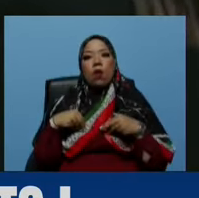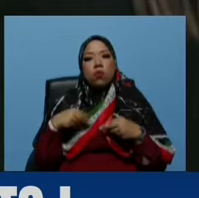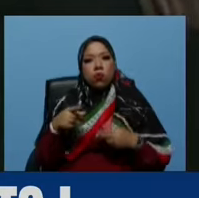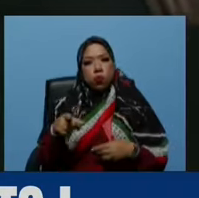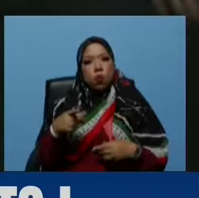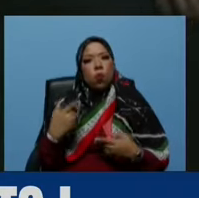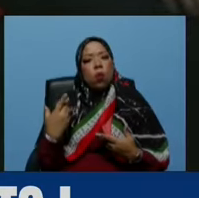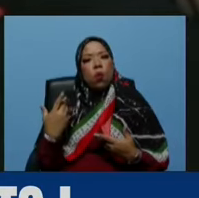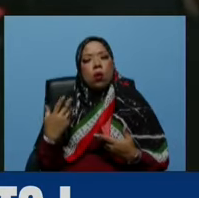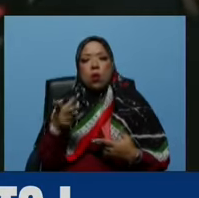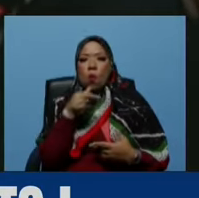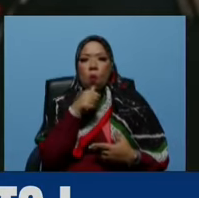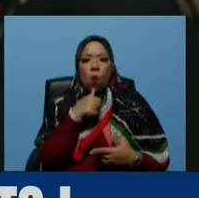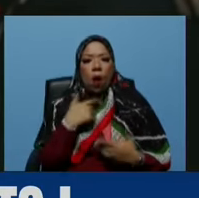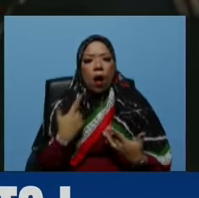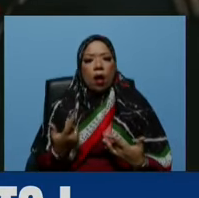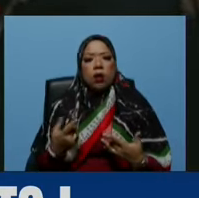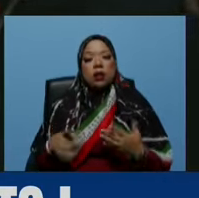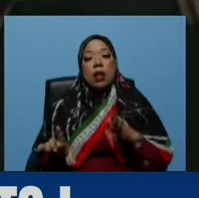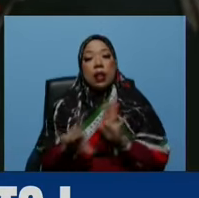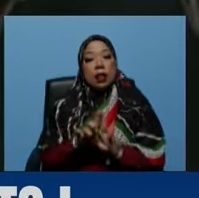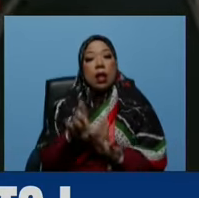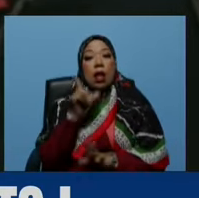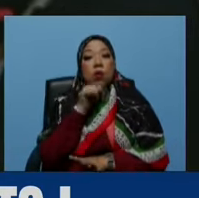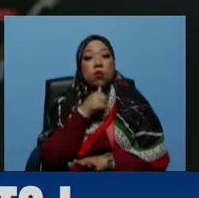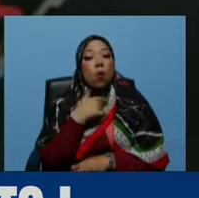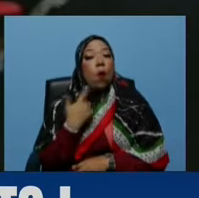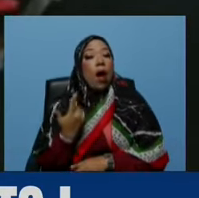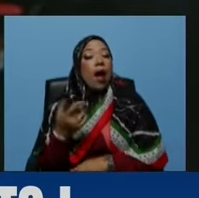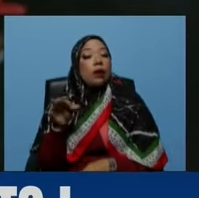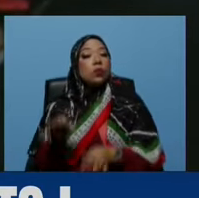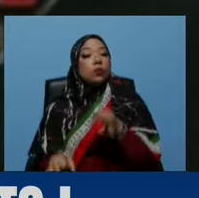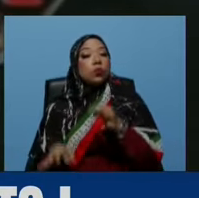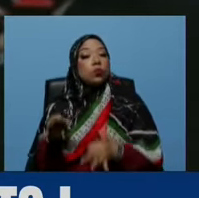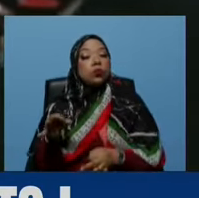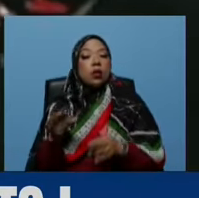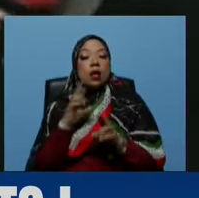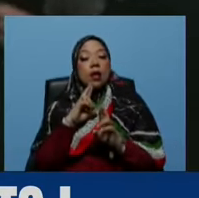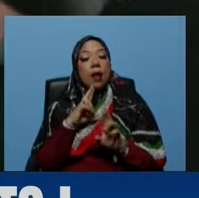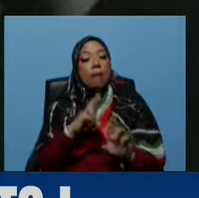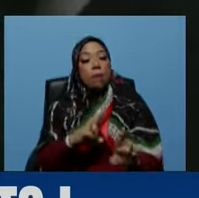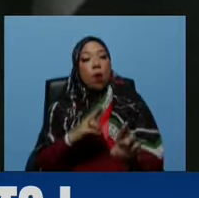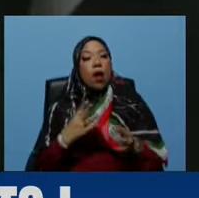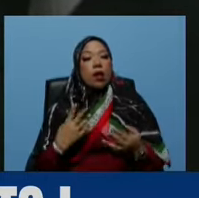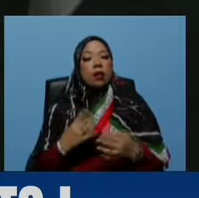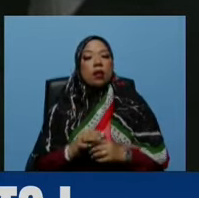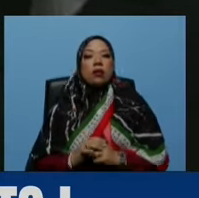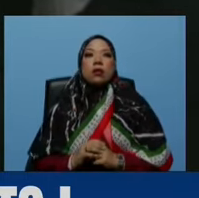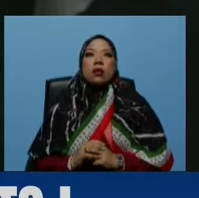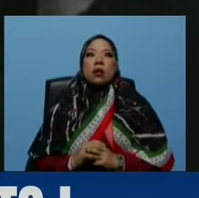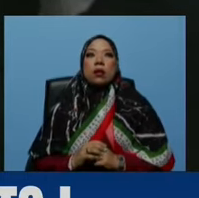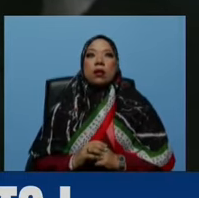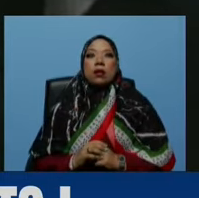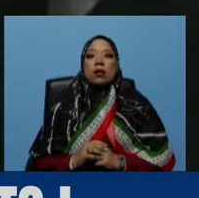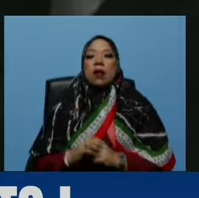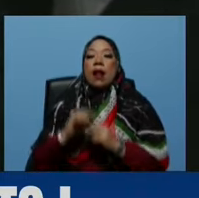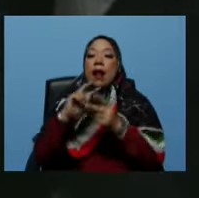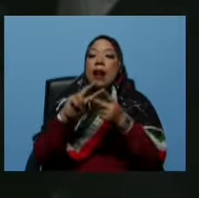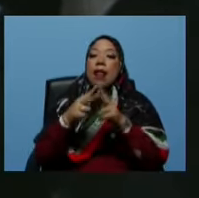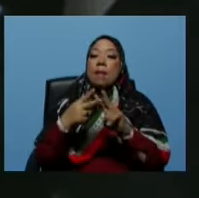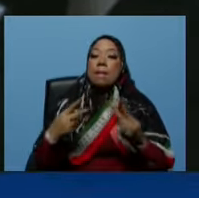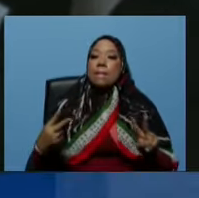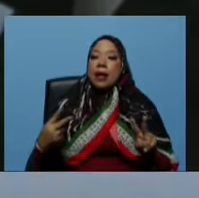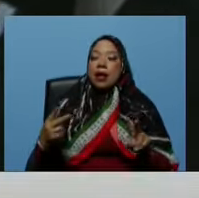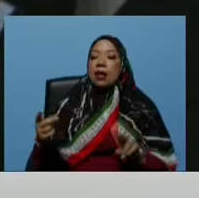algo que no está contemplado justamente en las reglas del Tribunal Supremo de Justicia. ¿Qué le parece a usted esa respuesta por parte de Edmundo González? Siempre lo he dicho, que por la paz del país hay